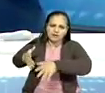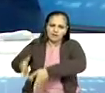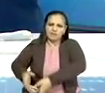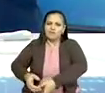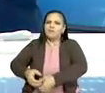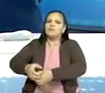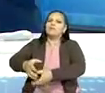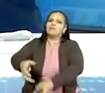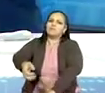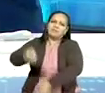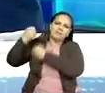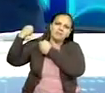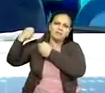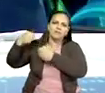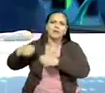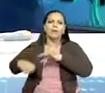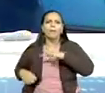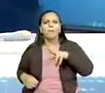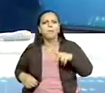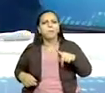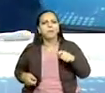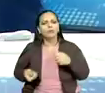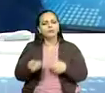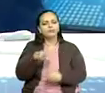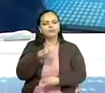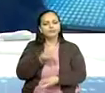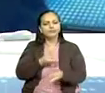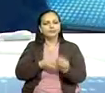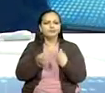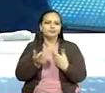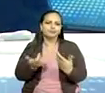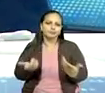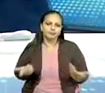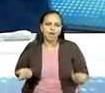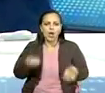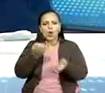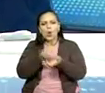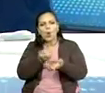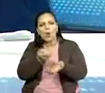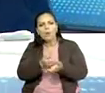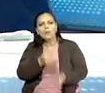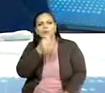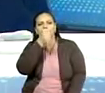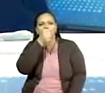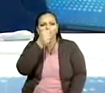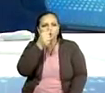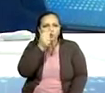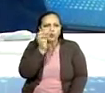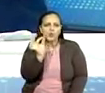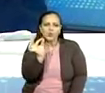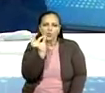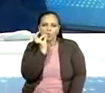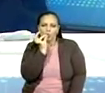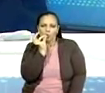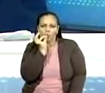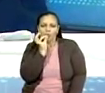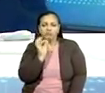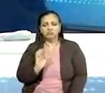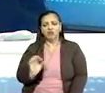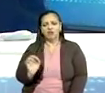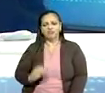demás. Lo hace gente que lo hace para consumir droga o por hacer daño,